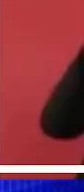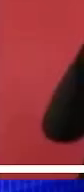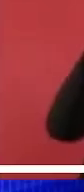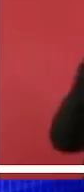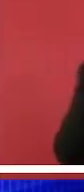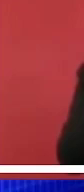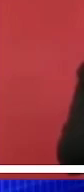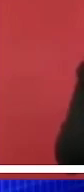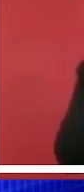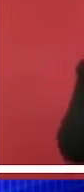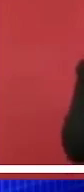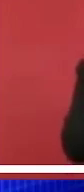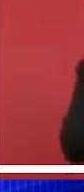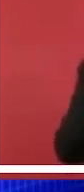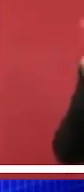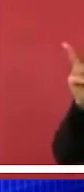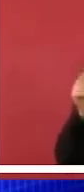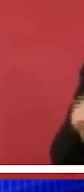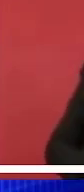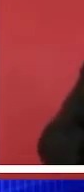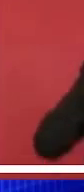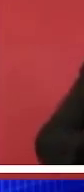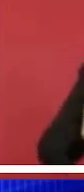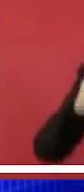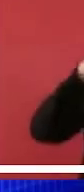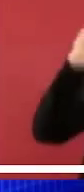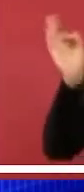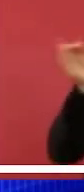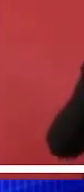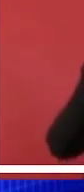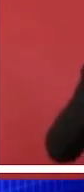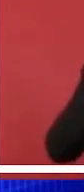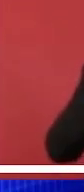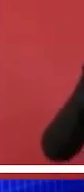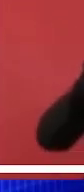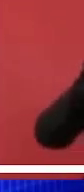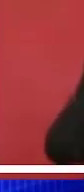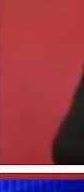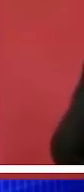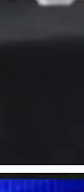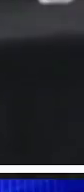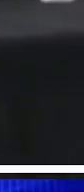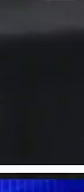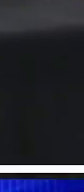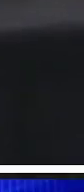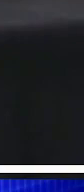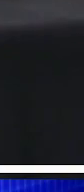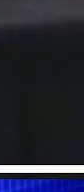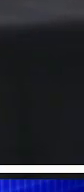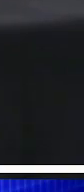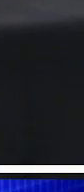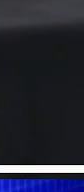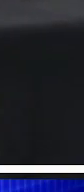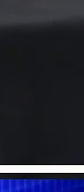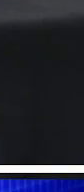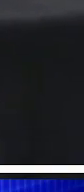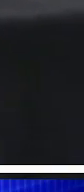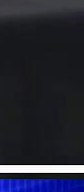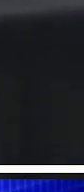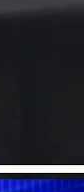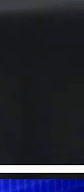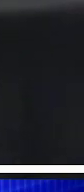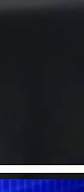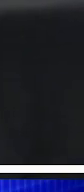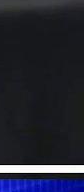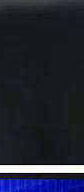personas ayudando a las personas que dejan las mantas en la entidad así así de grave en las acusaciones para uno y otro